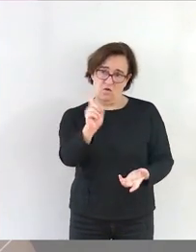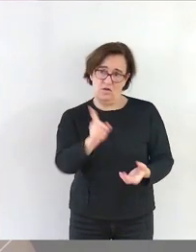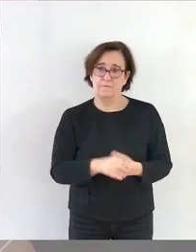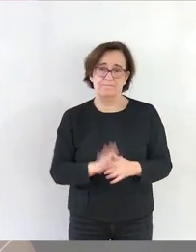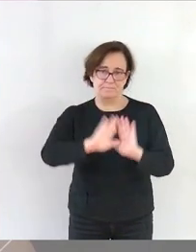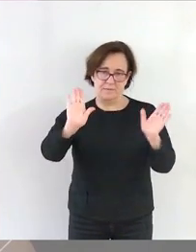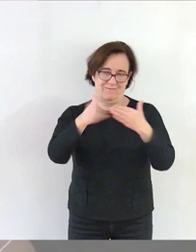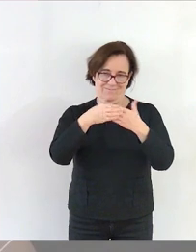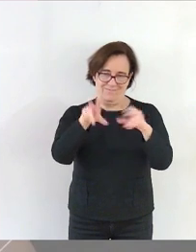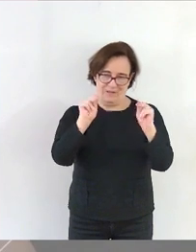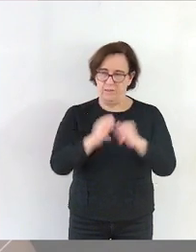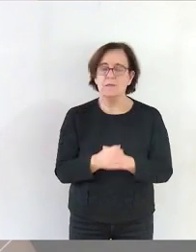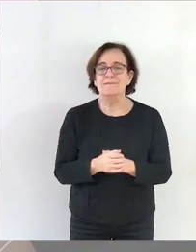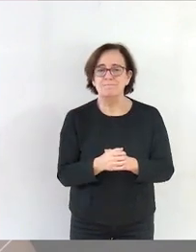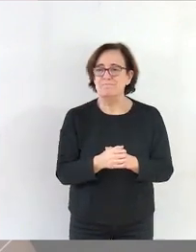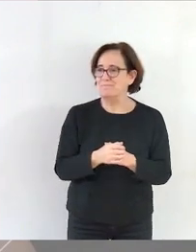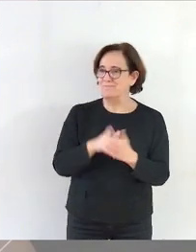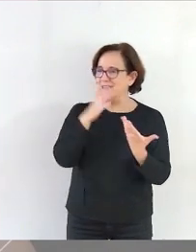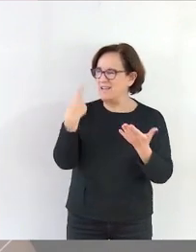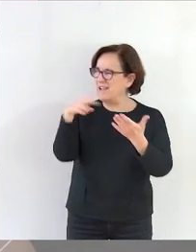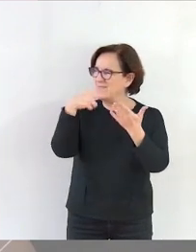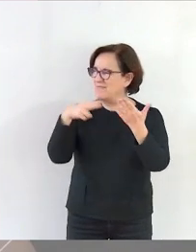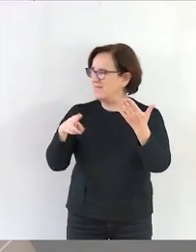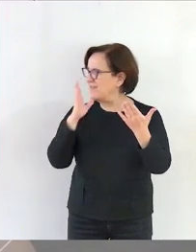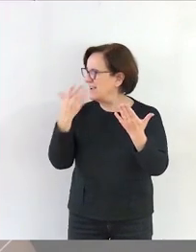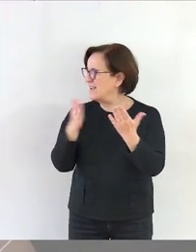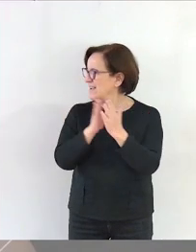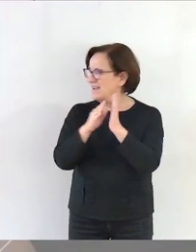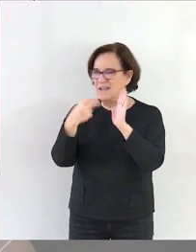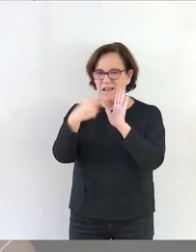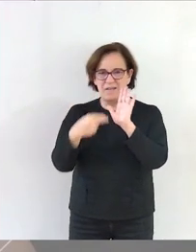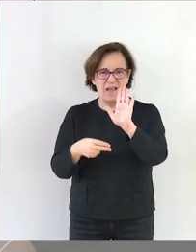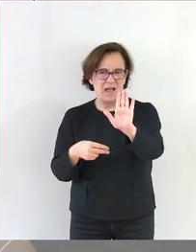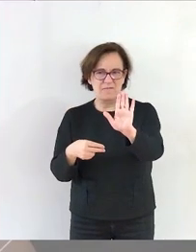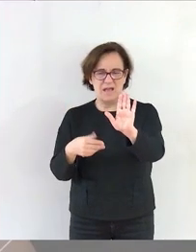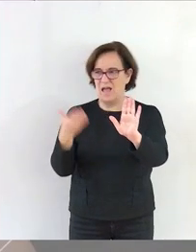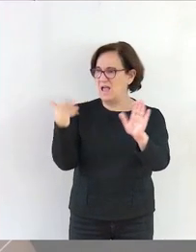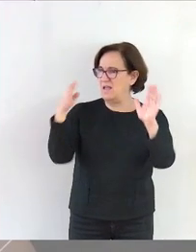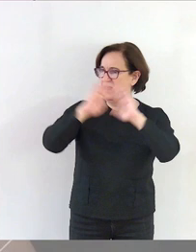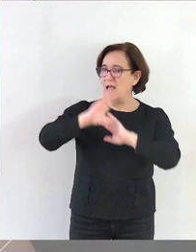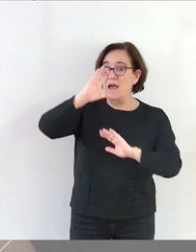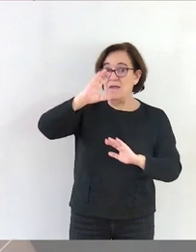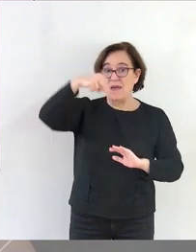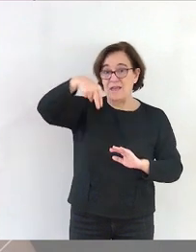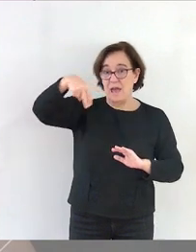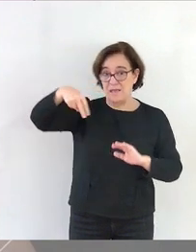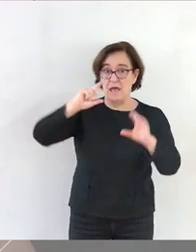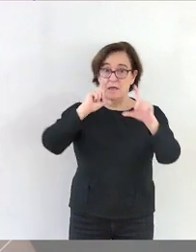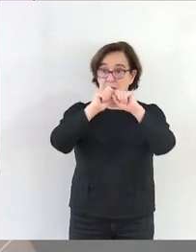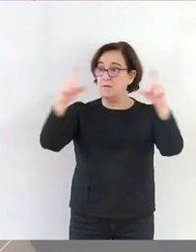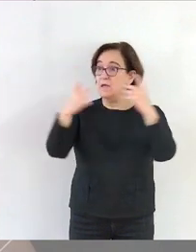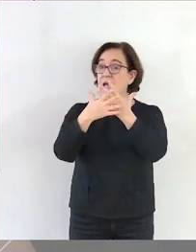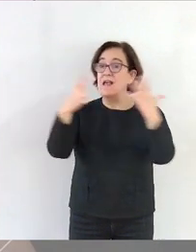cierro ya estaba leyendo ahí ya lo había oído anoche la CNN es decir el